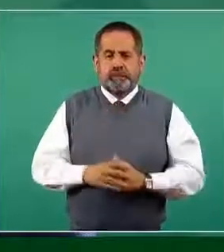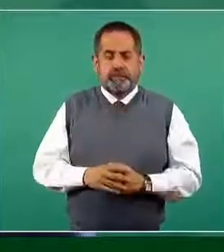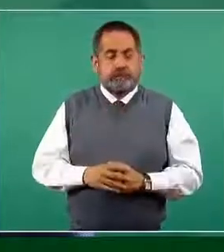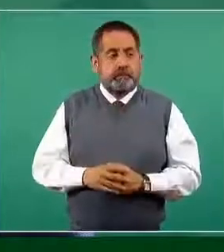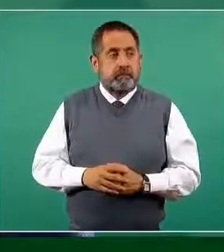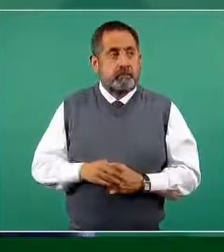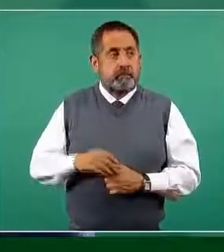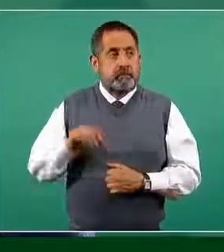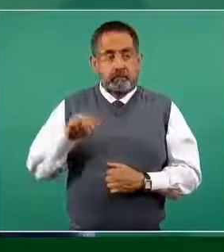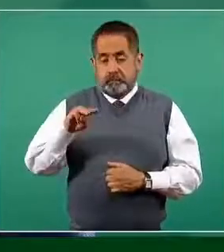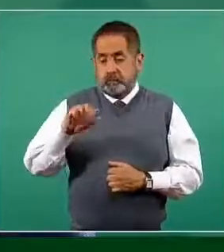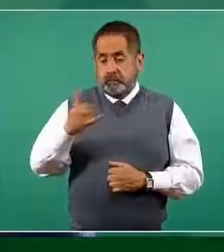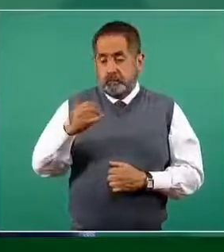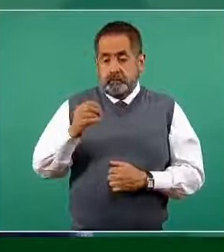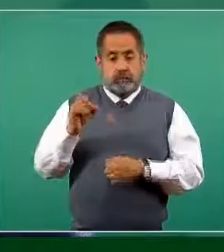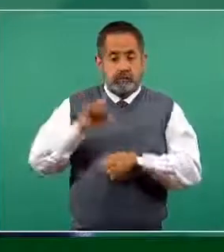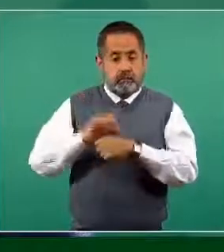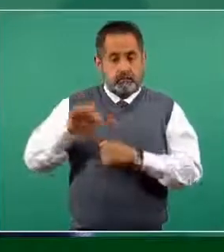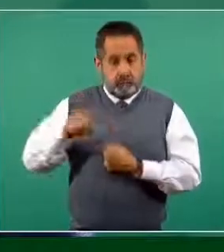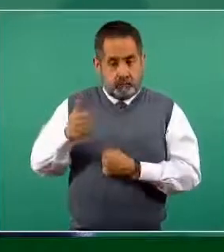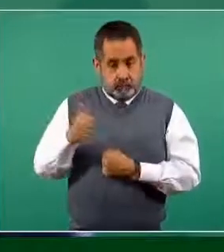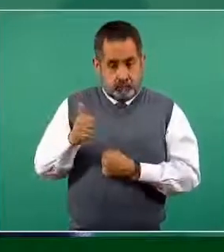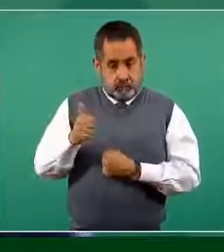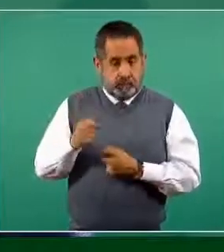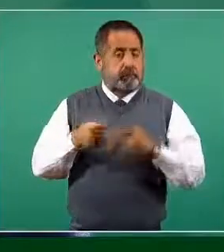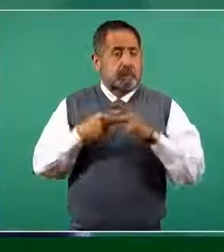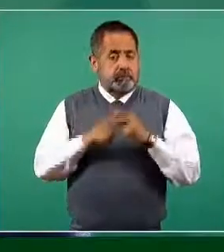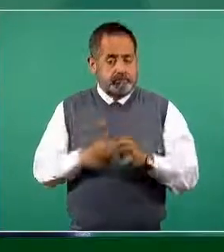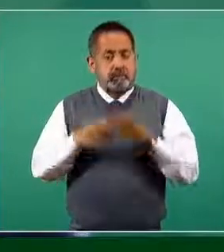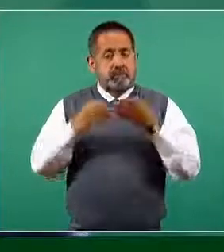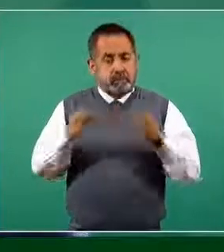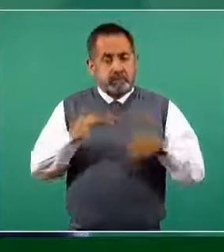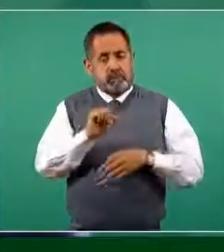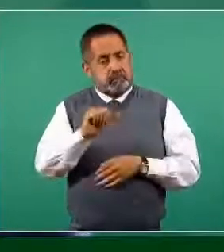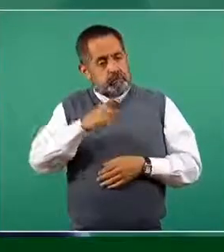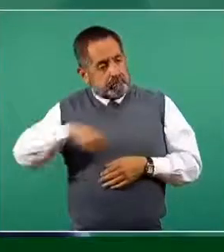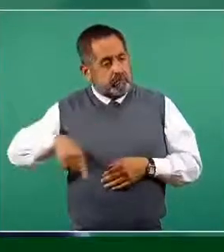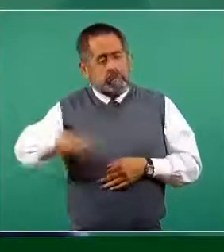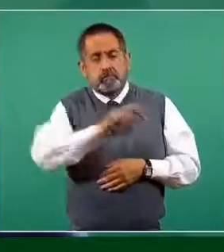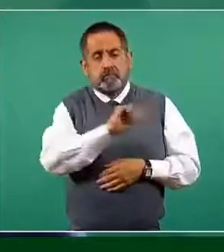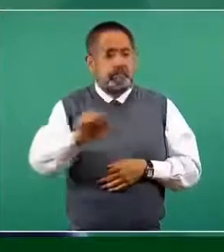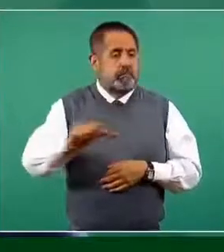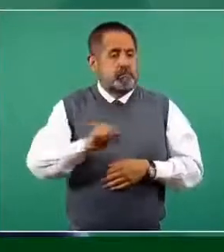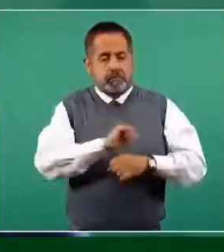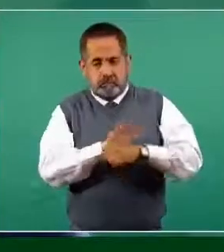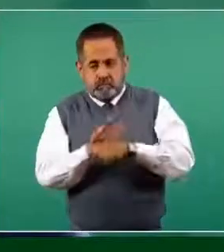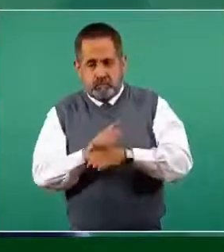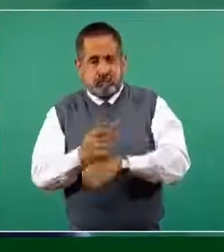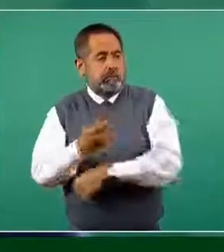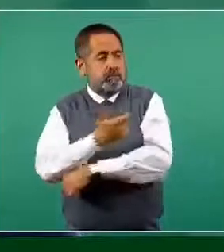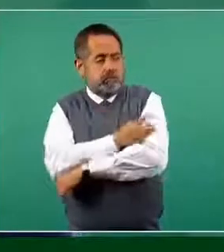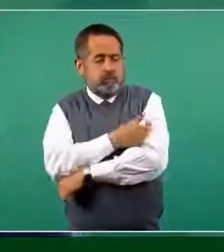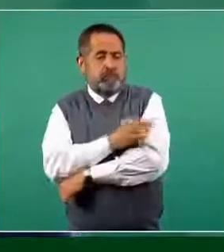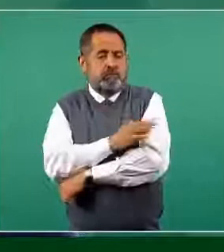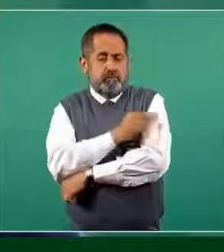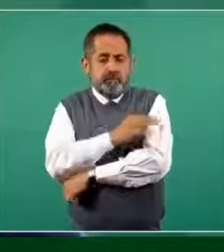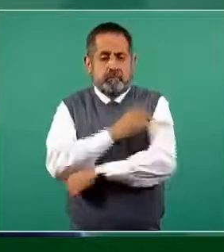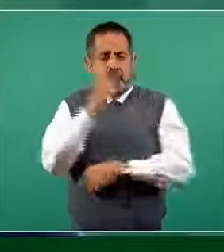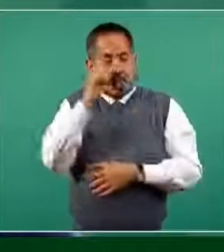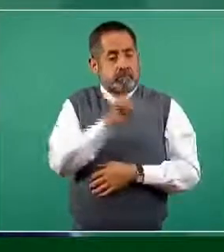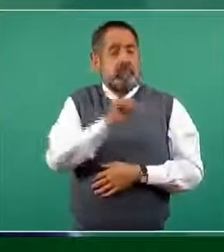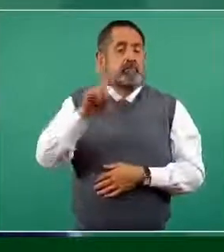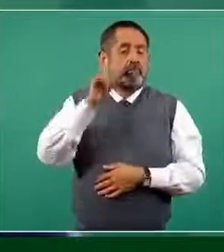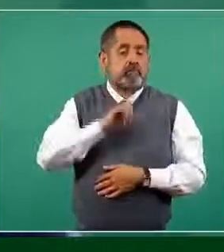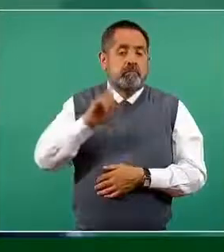el 11 de mayo en México se abrió la vacunación contra la COVID-19 o contra el virus SARS-CoV-2 para las